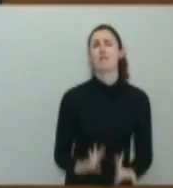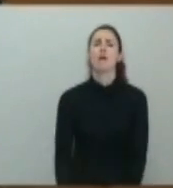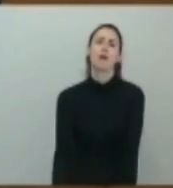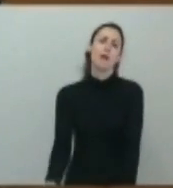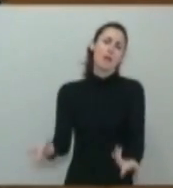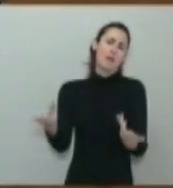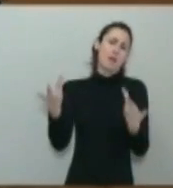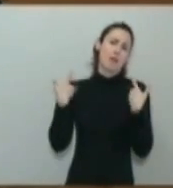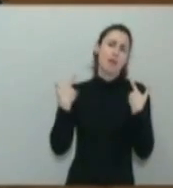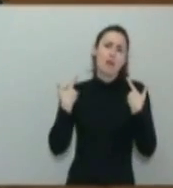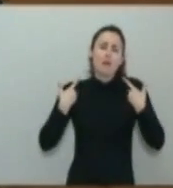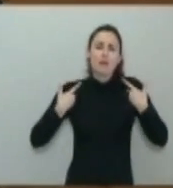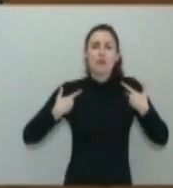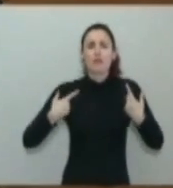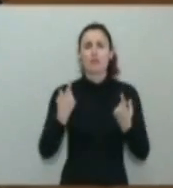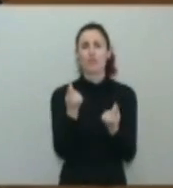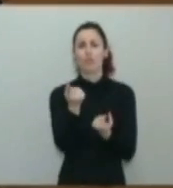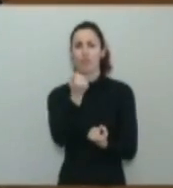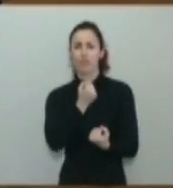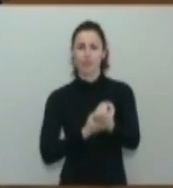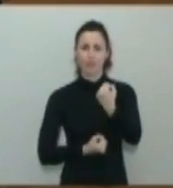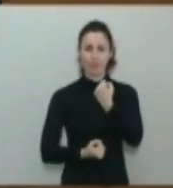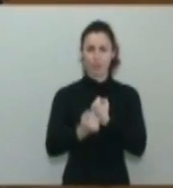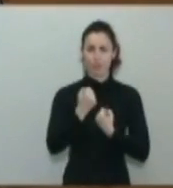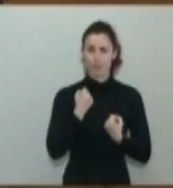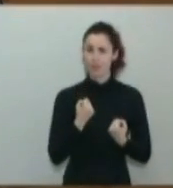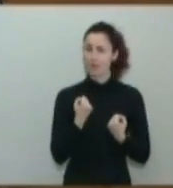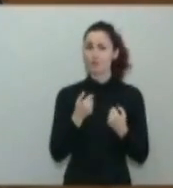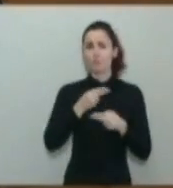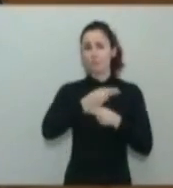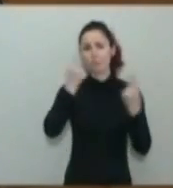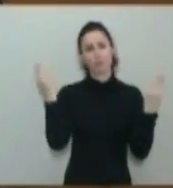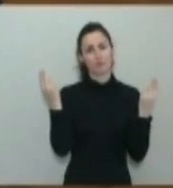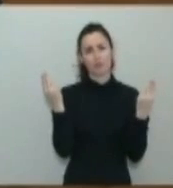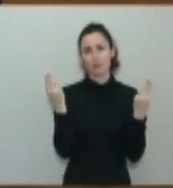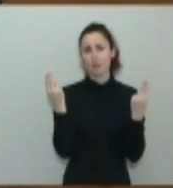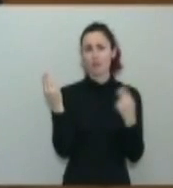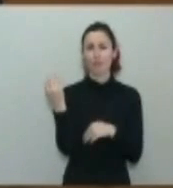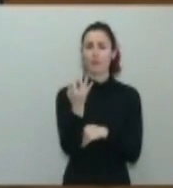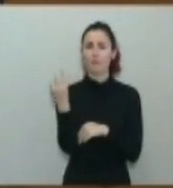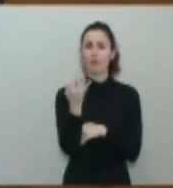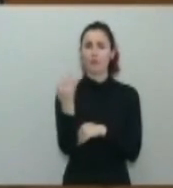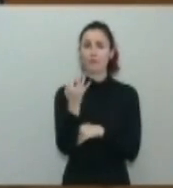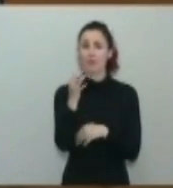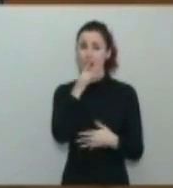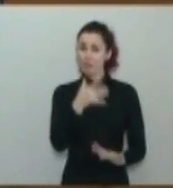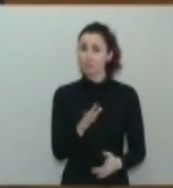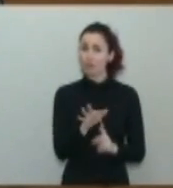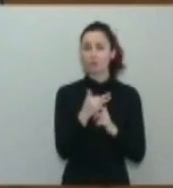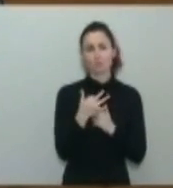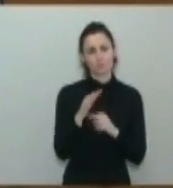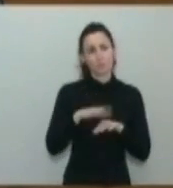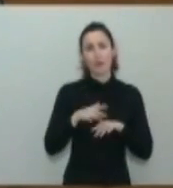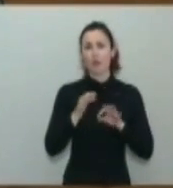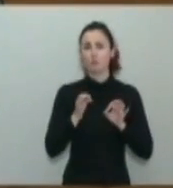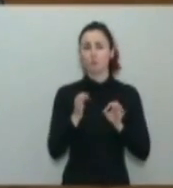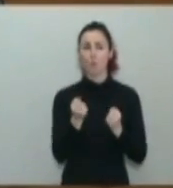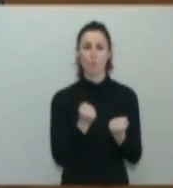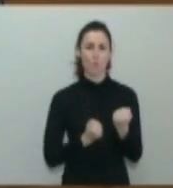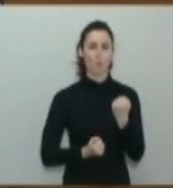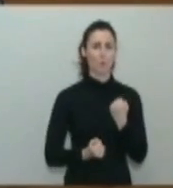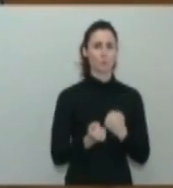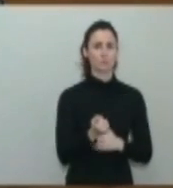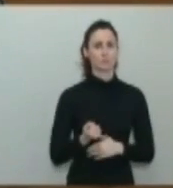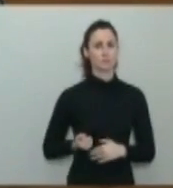carga financiera a las administraciones públicas, obligadas, como lo están en el presente contexto, a racionalizar sus gastos